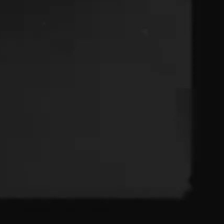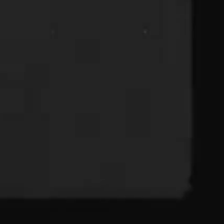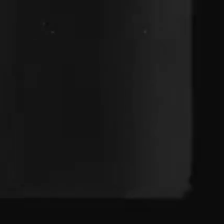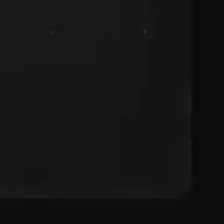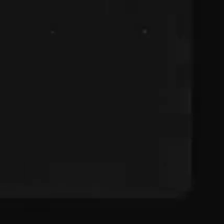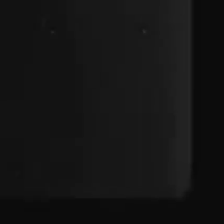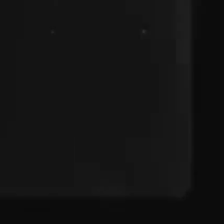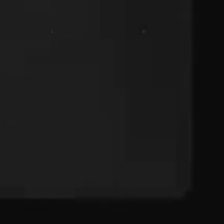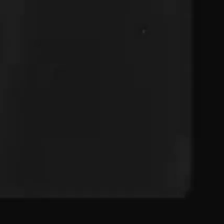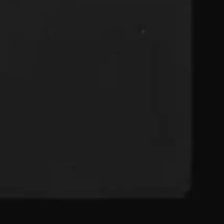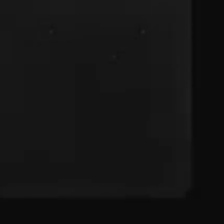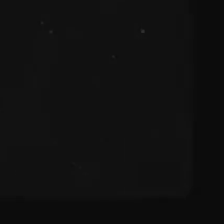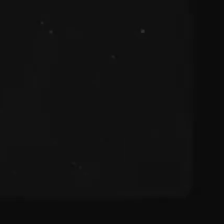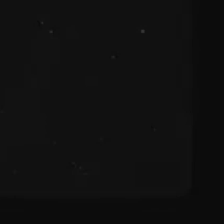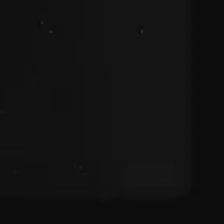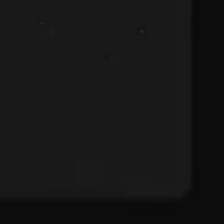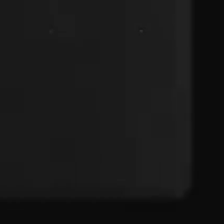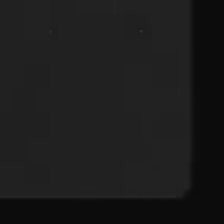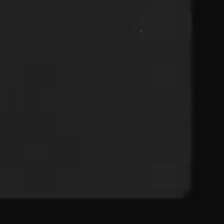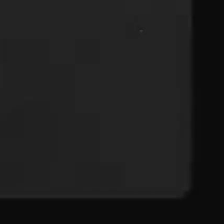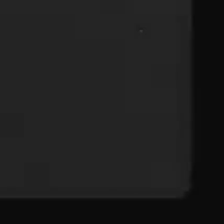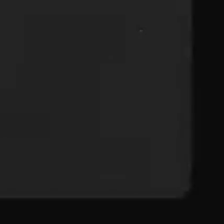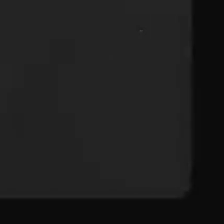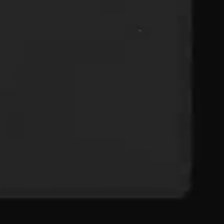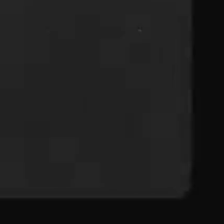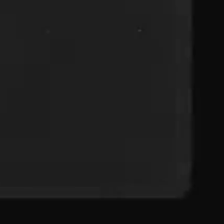en la tierra,